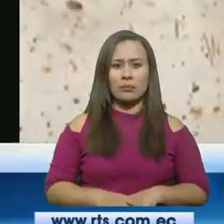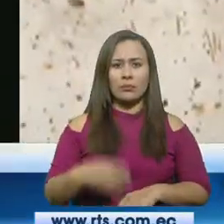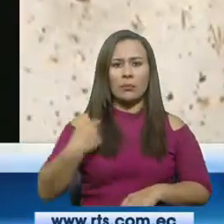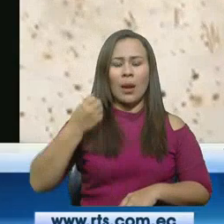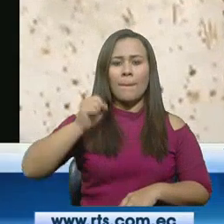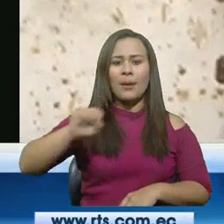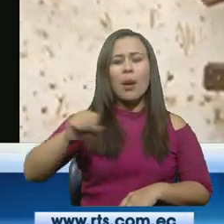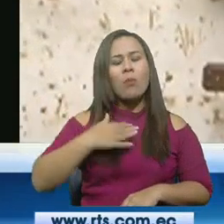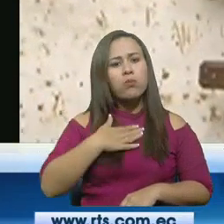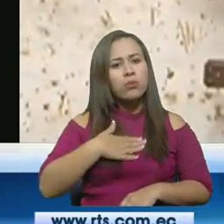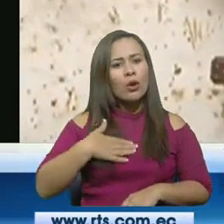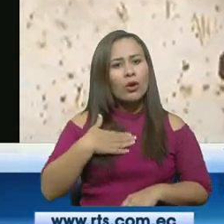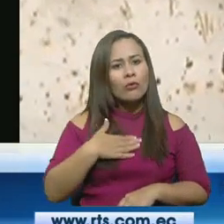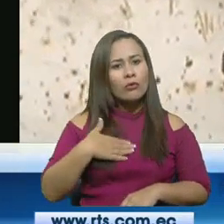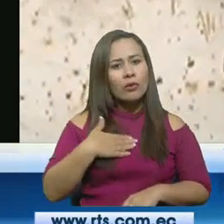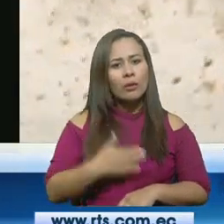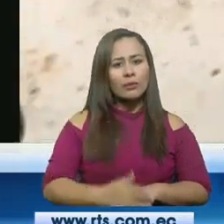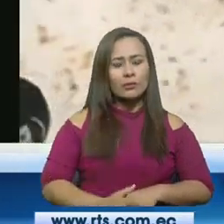¡Vecino!